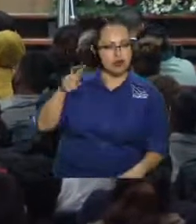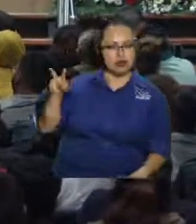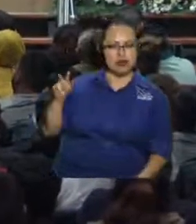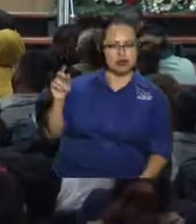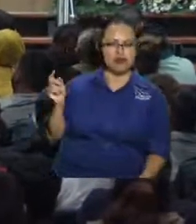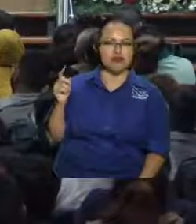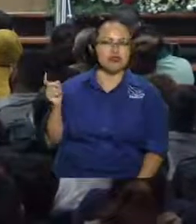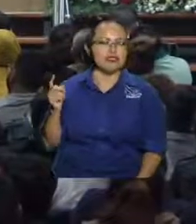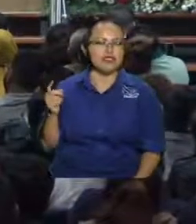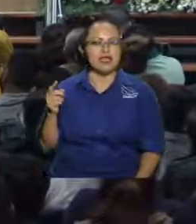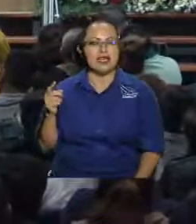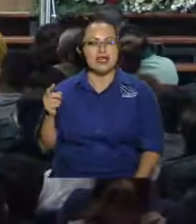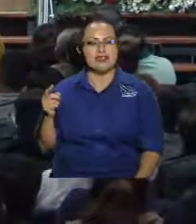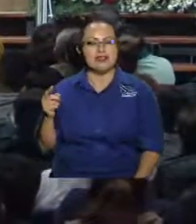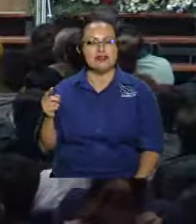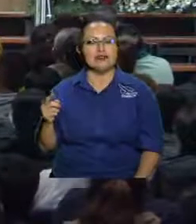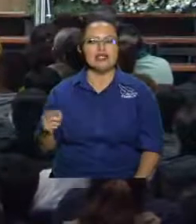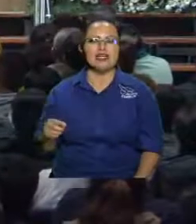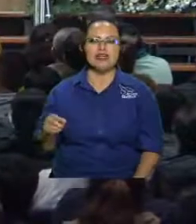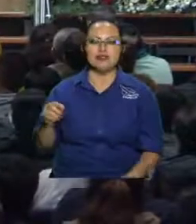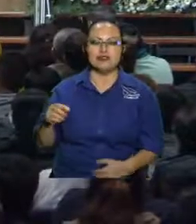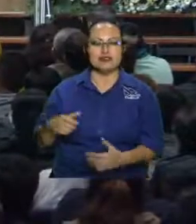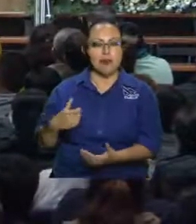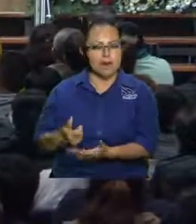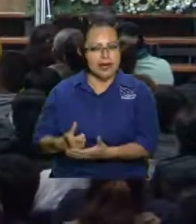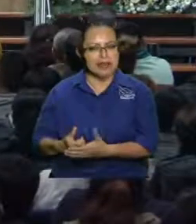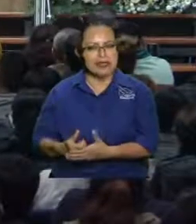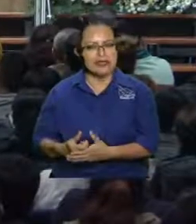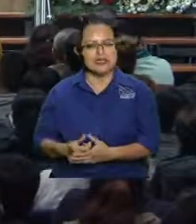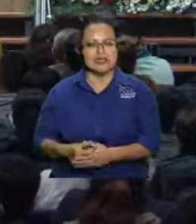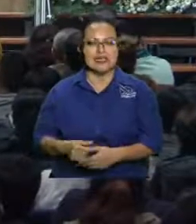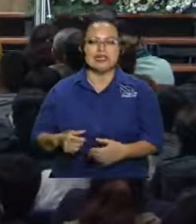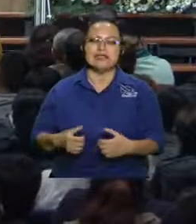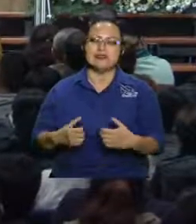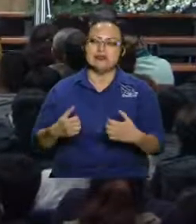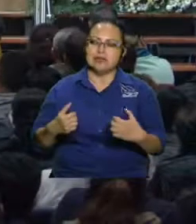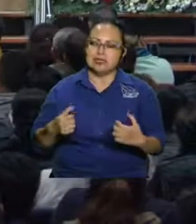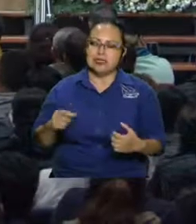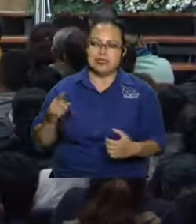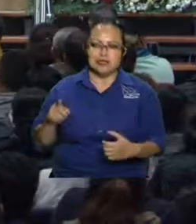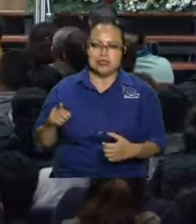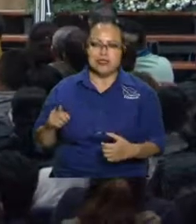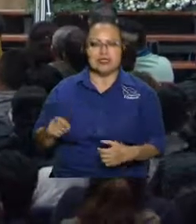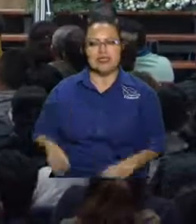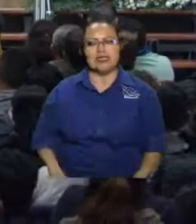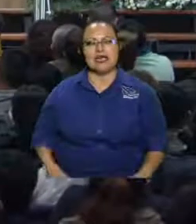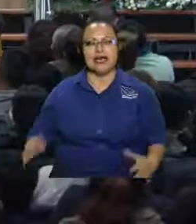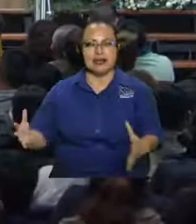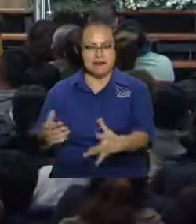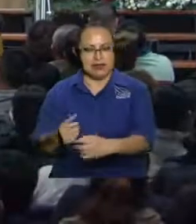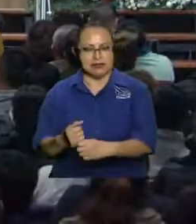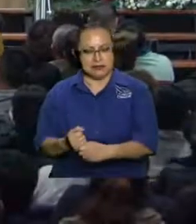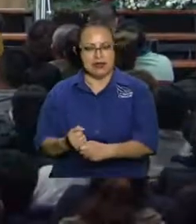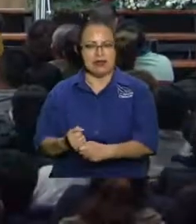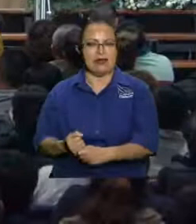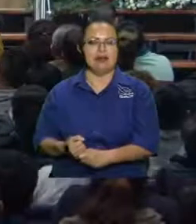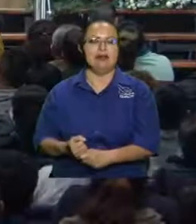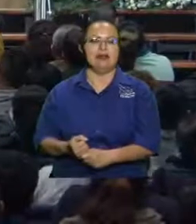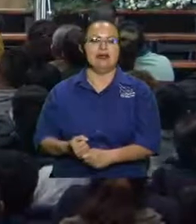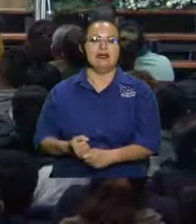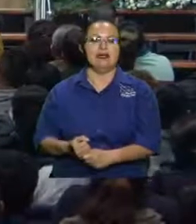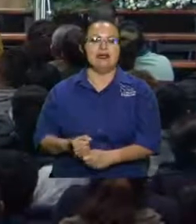está consiguiendo este. Entonces va y le quita a su proveedor. Perdónenme, pero eso es ser carroñero.